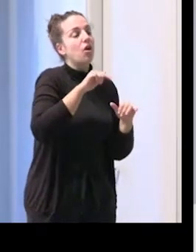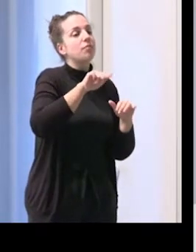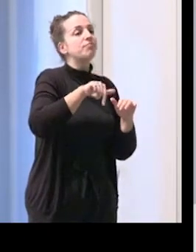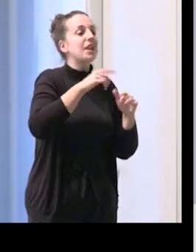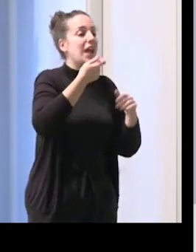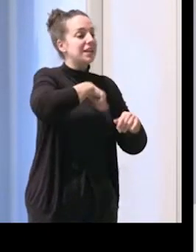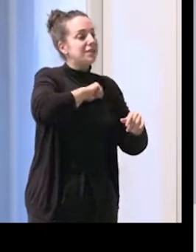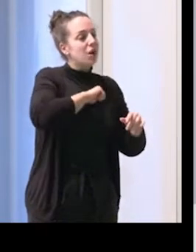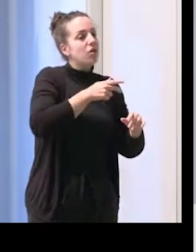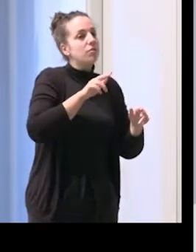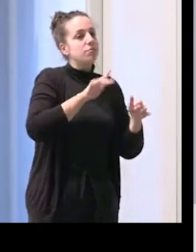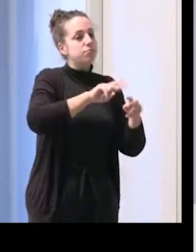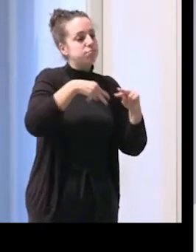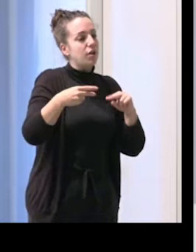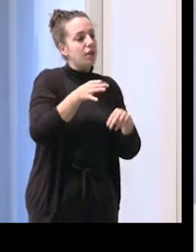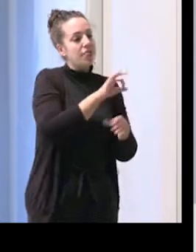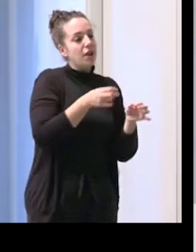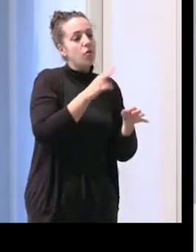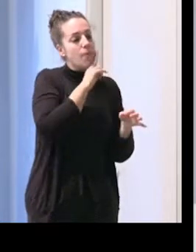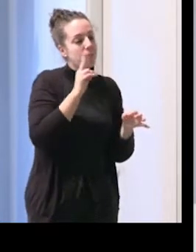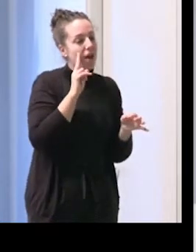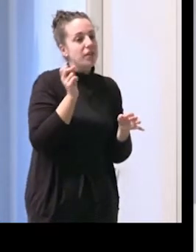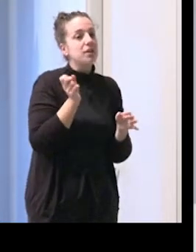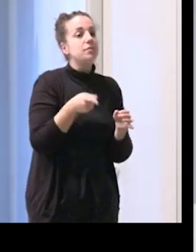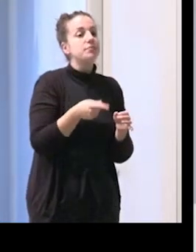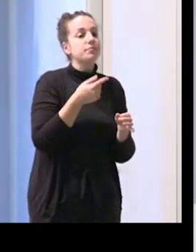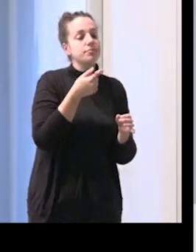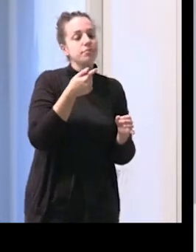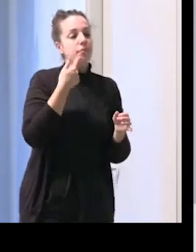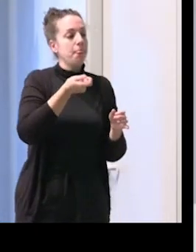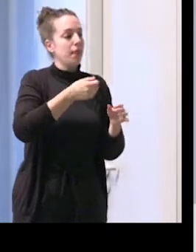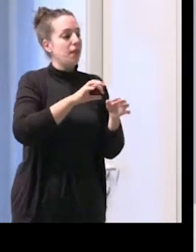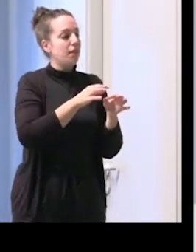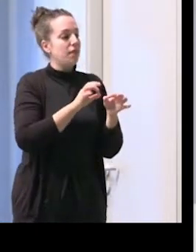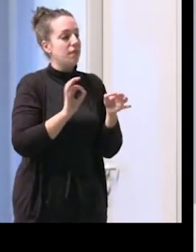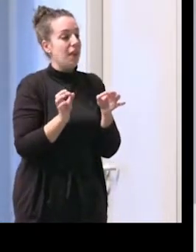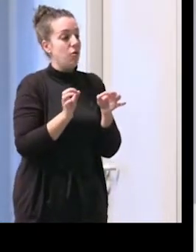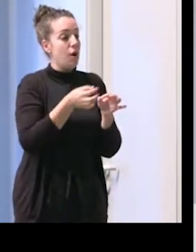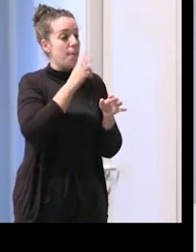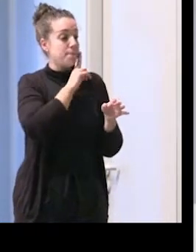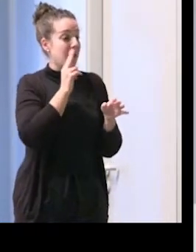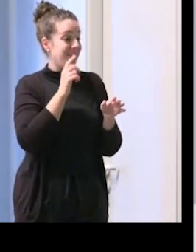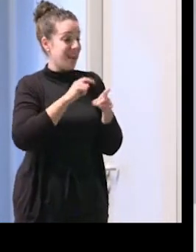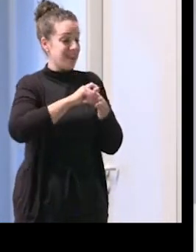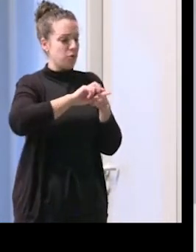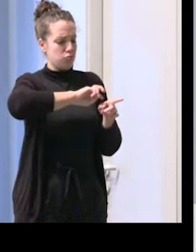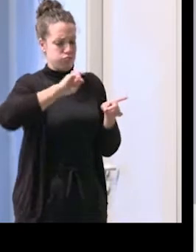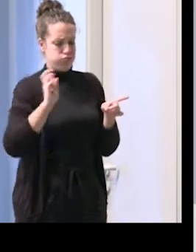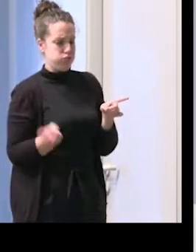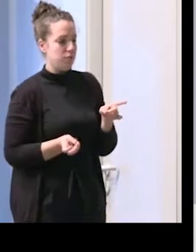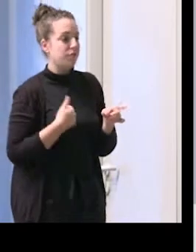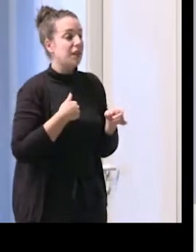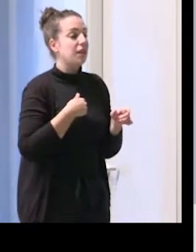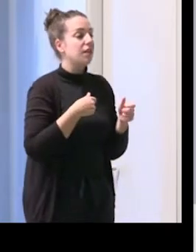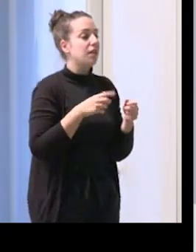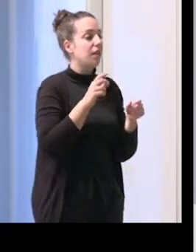Existen distintos tipos de células madres y se las clasifican de diversas formas. Una forma simple de clasificarla es según el momento